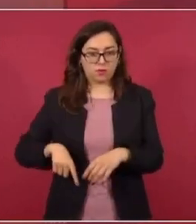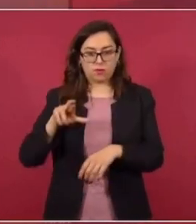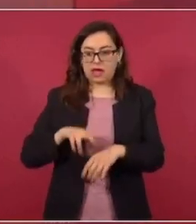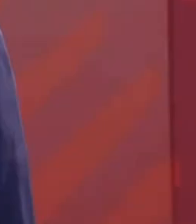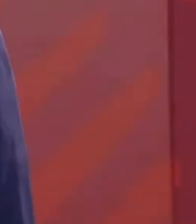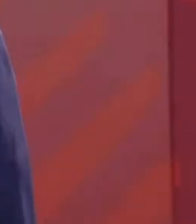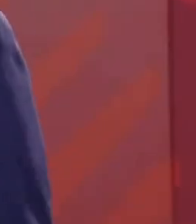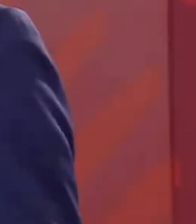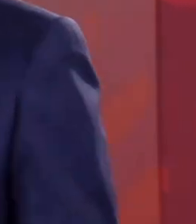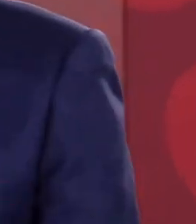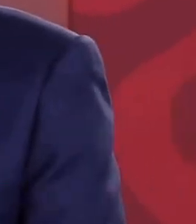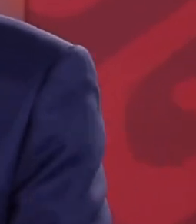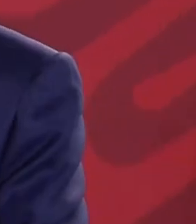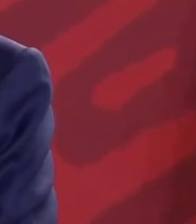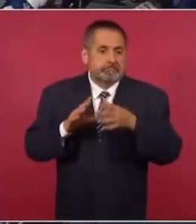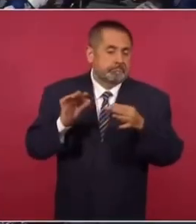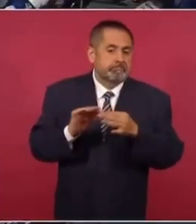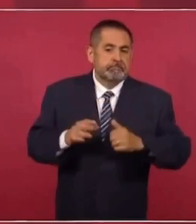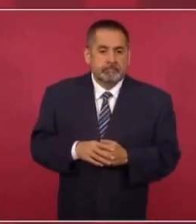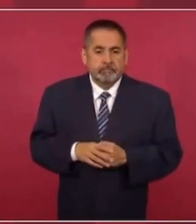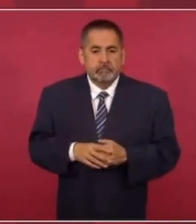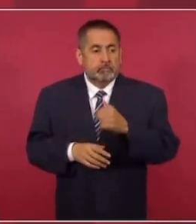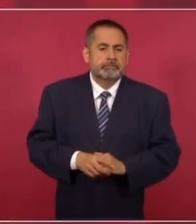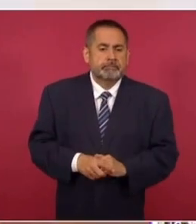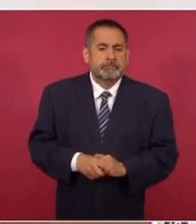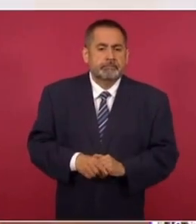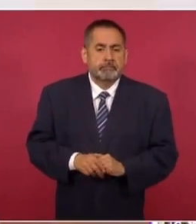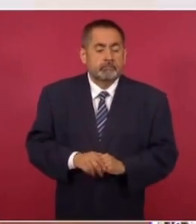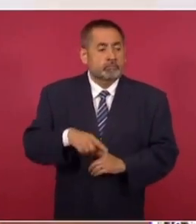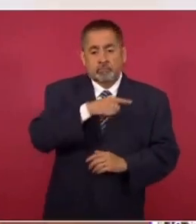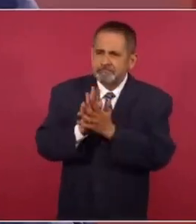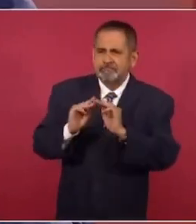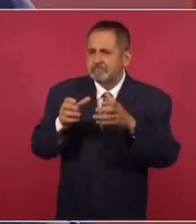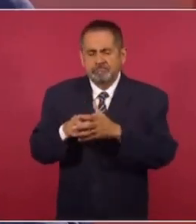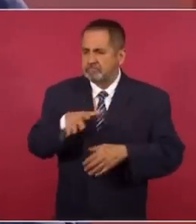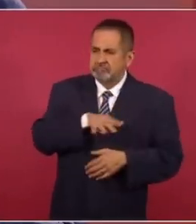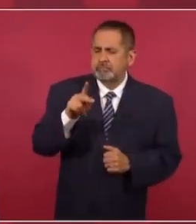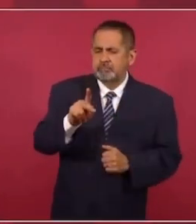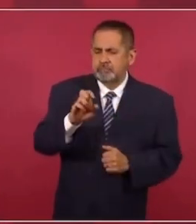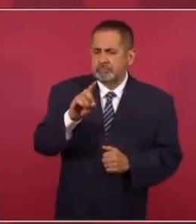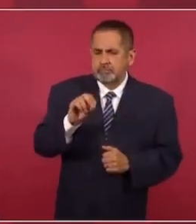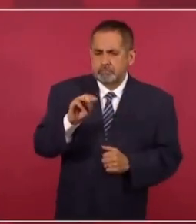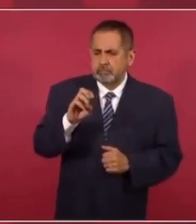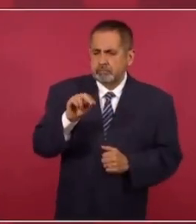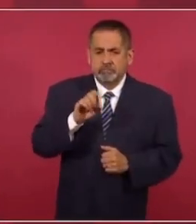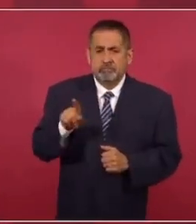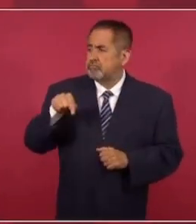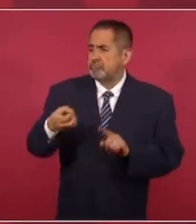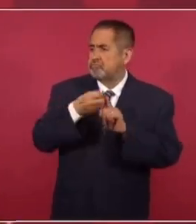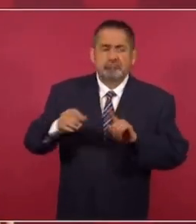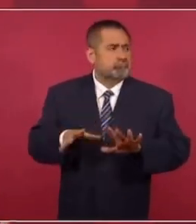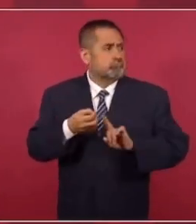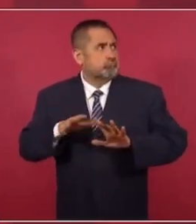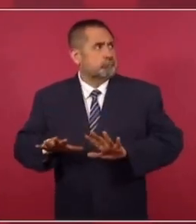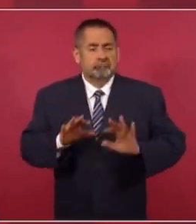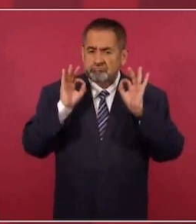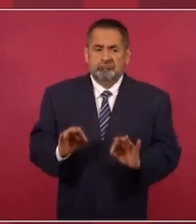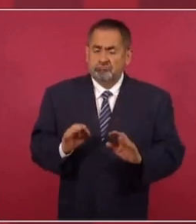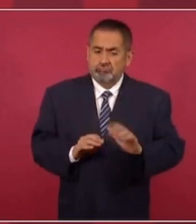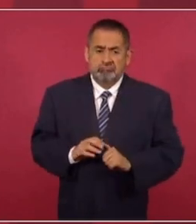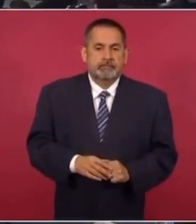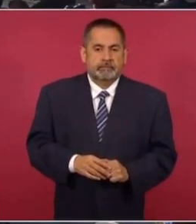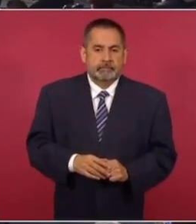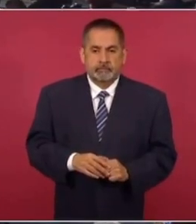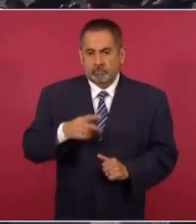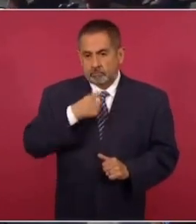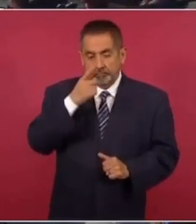doctor Américo. Hago una gira por esa zona, pide la palabra a un señor. Entonces, su discurso es, estamos organizados y hemos puesto orden aquí porque era un